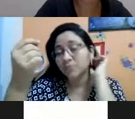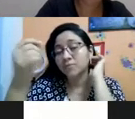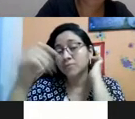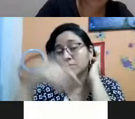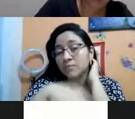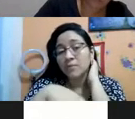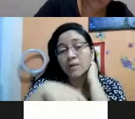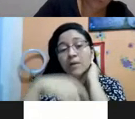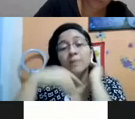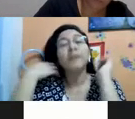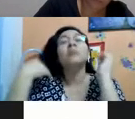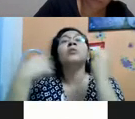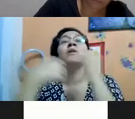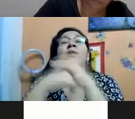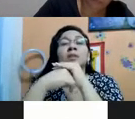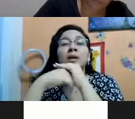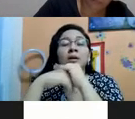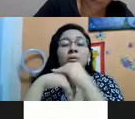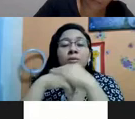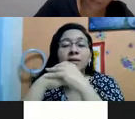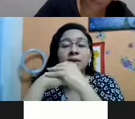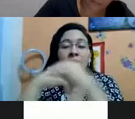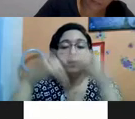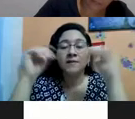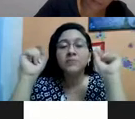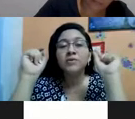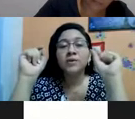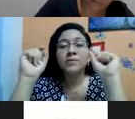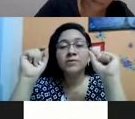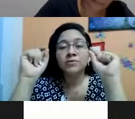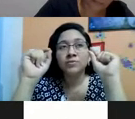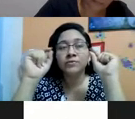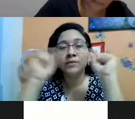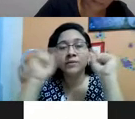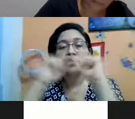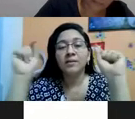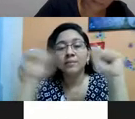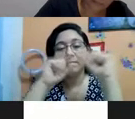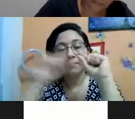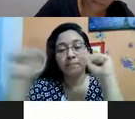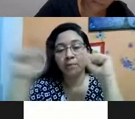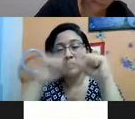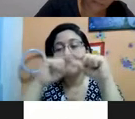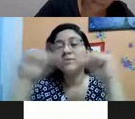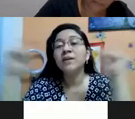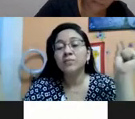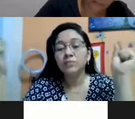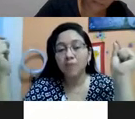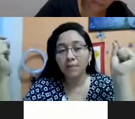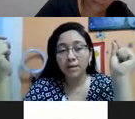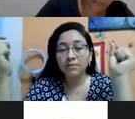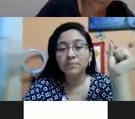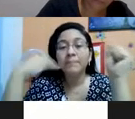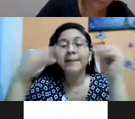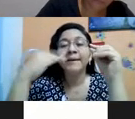avisos, pero tengan en cuenta que esta sección avisos, ustedes tienen que primero plantear un